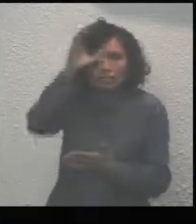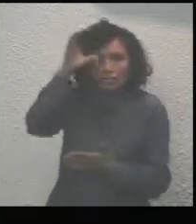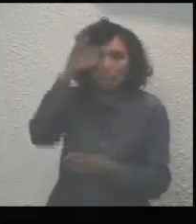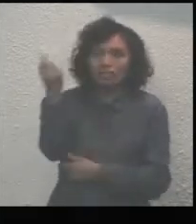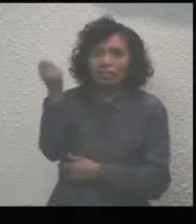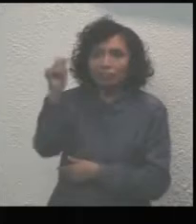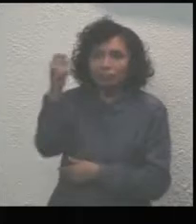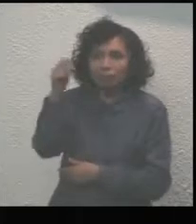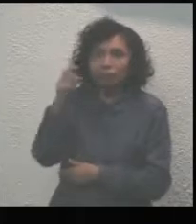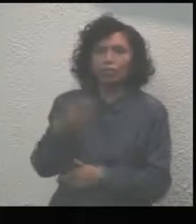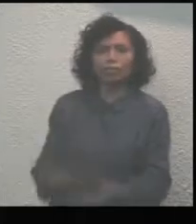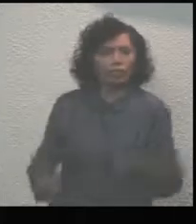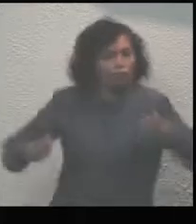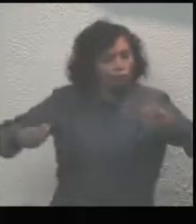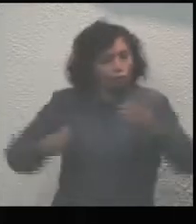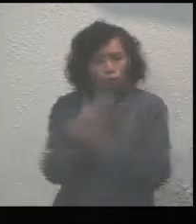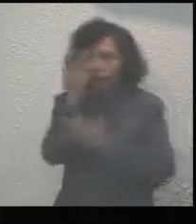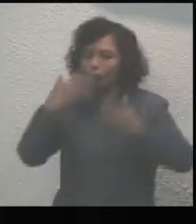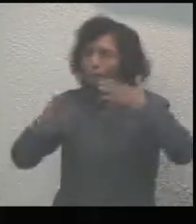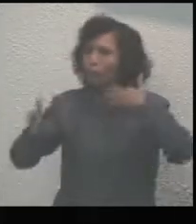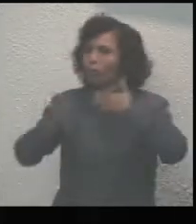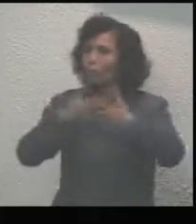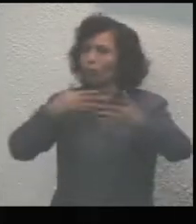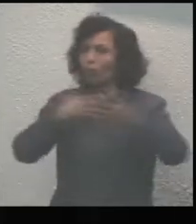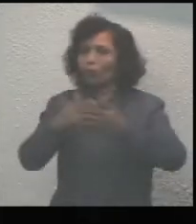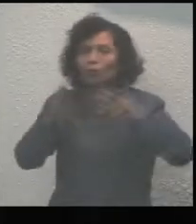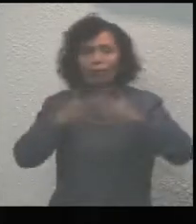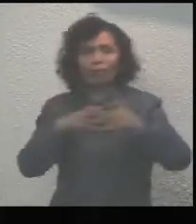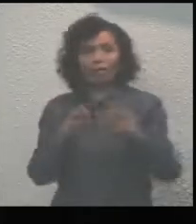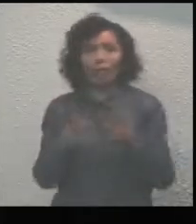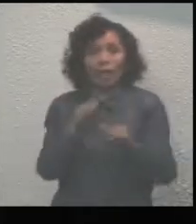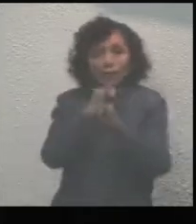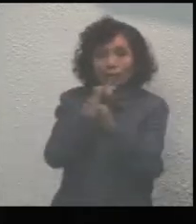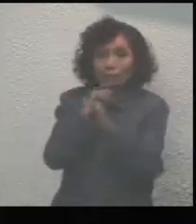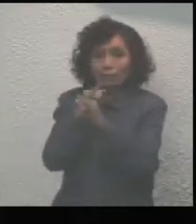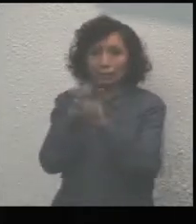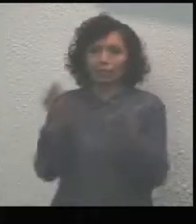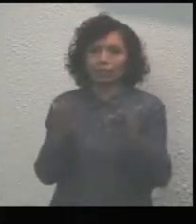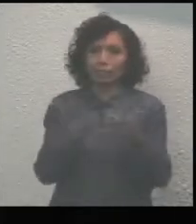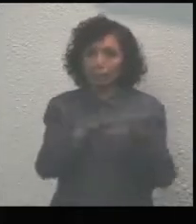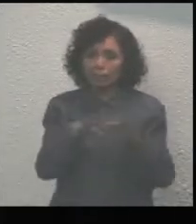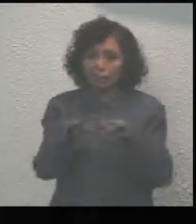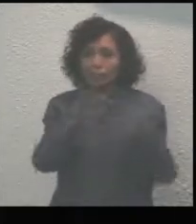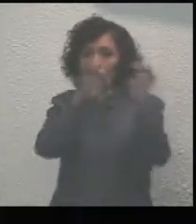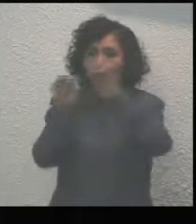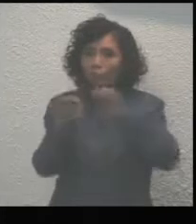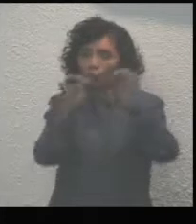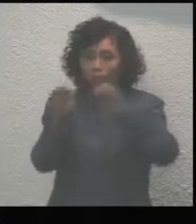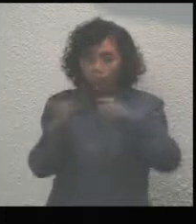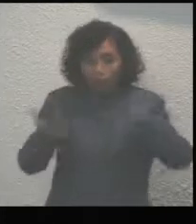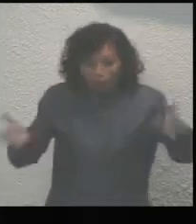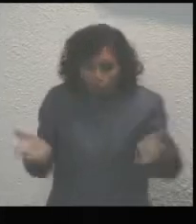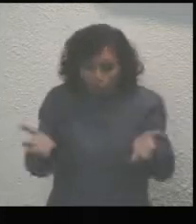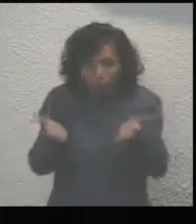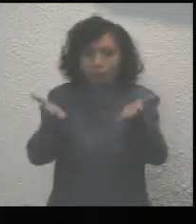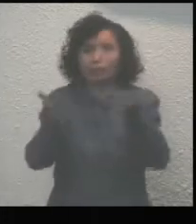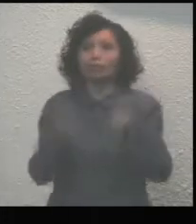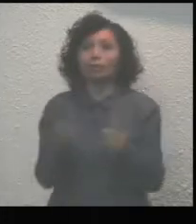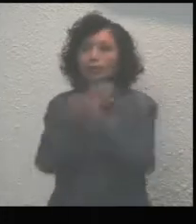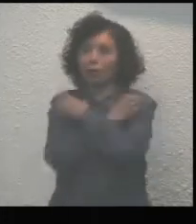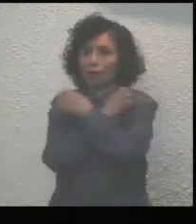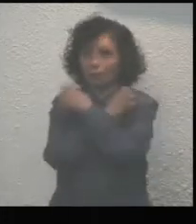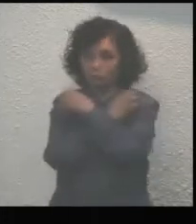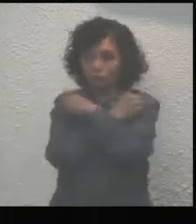tecnología, innovación y desarrollo, conectividad y equidad digital tanto para emprender como para la